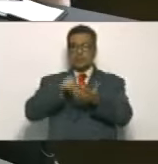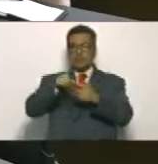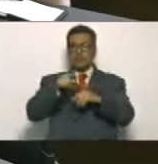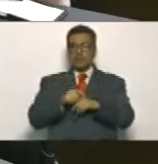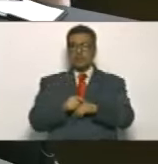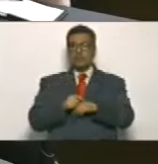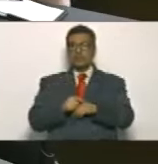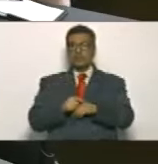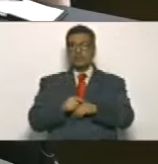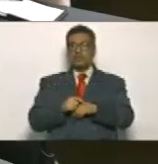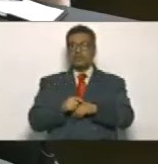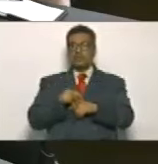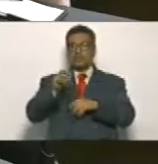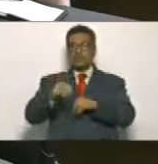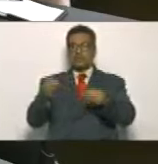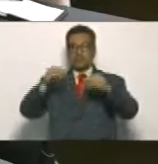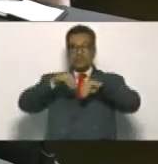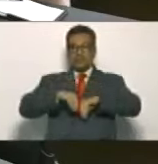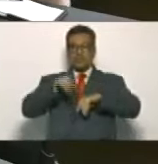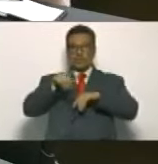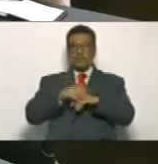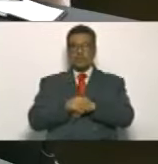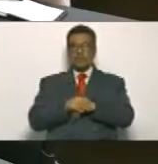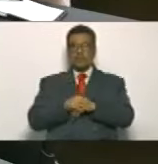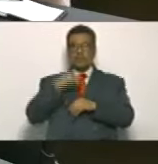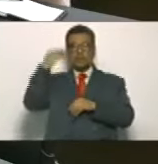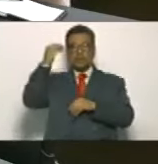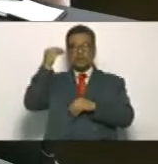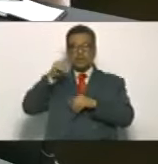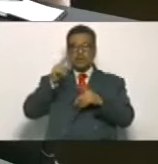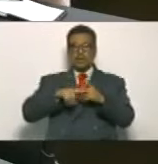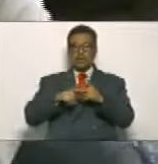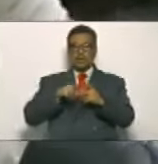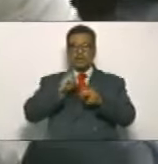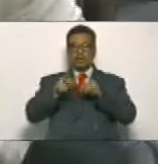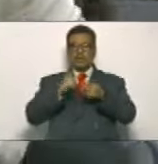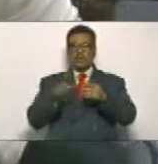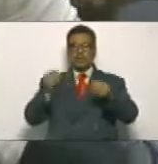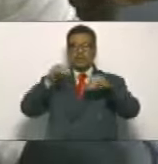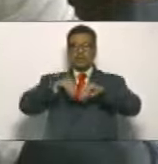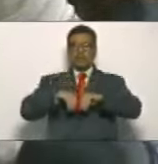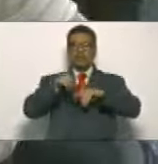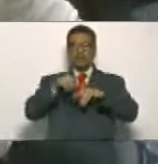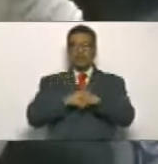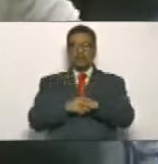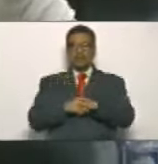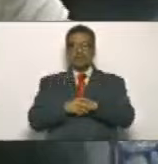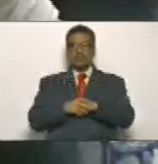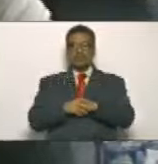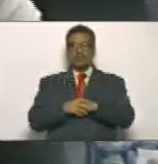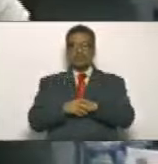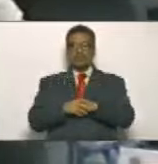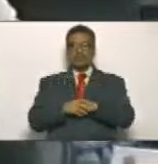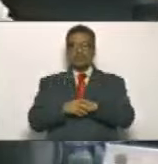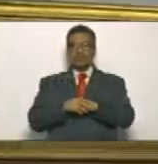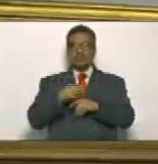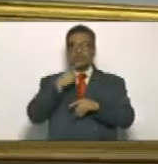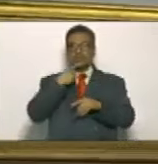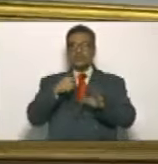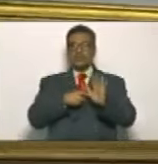parte del acuerdo, si es en considerando o es en alguno de los acuerdos que colocamos la